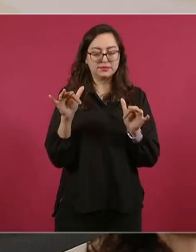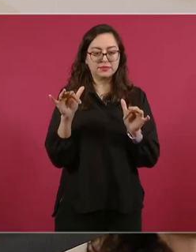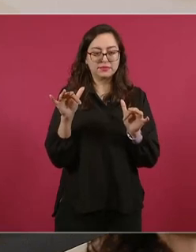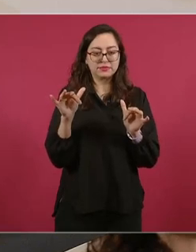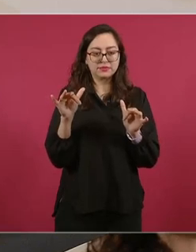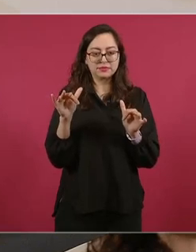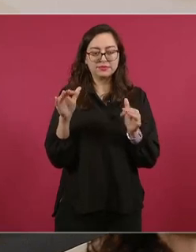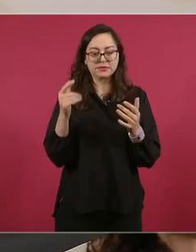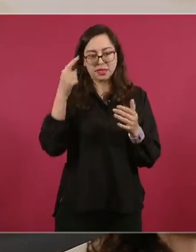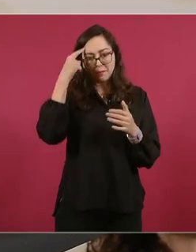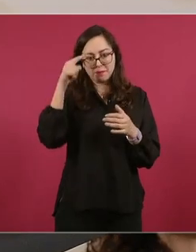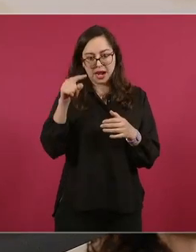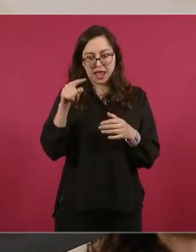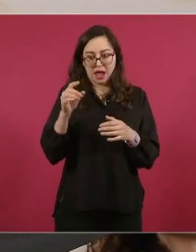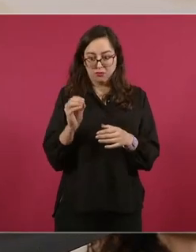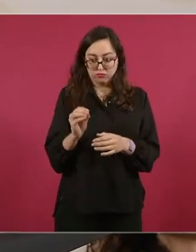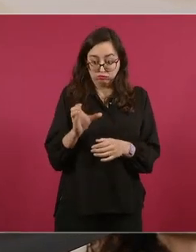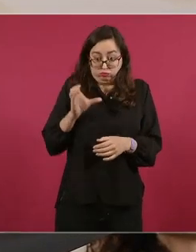que permite que